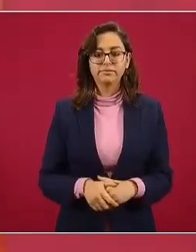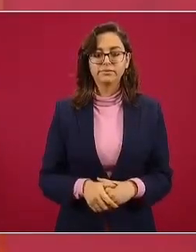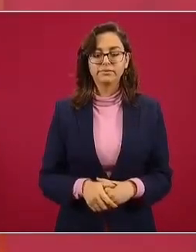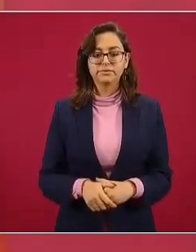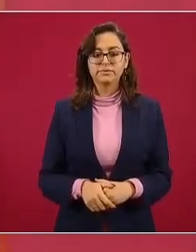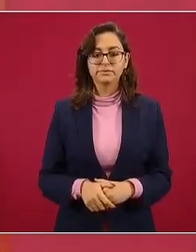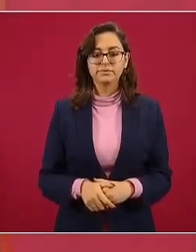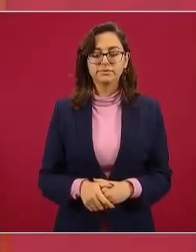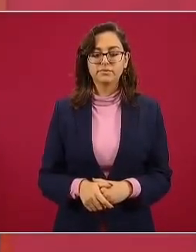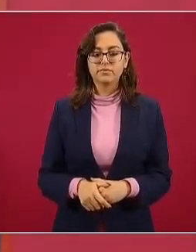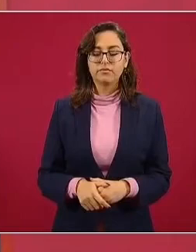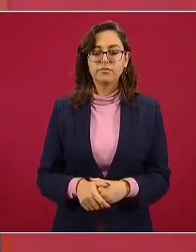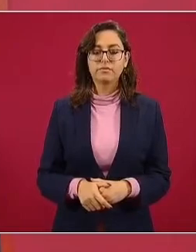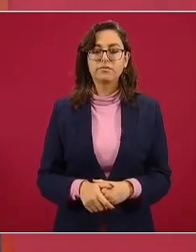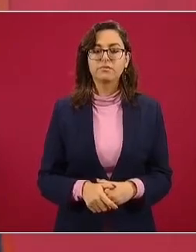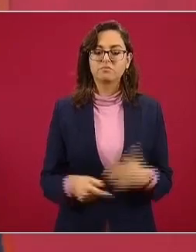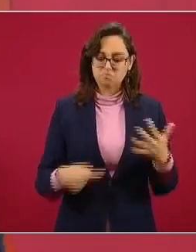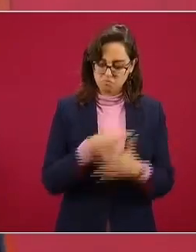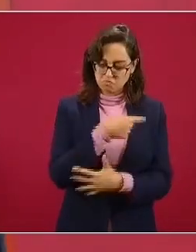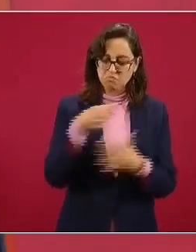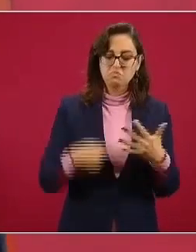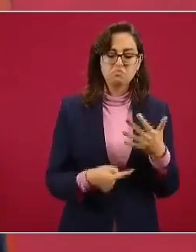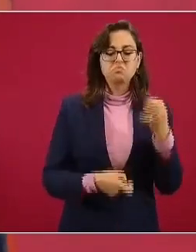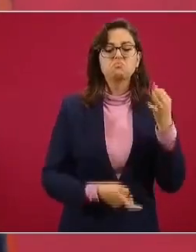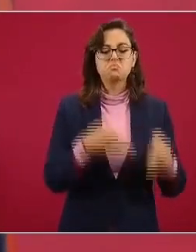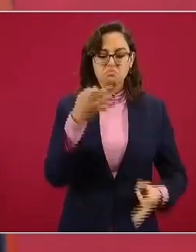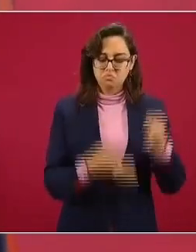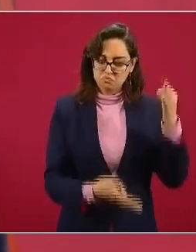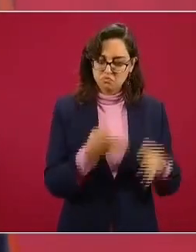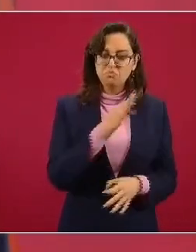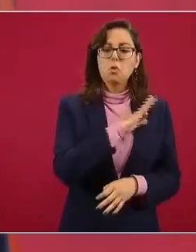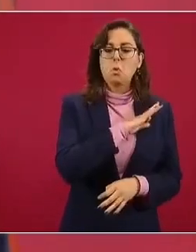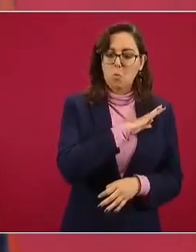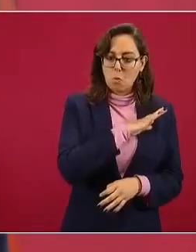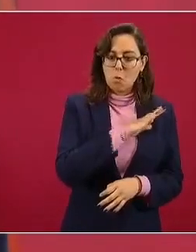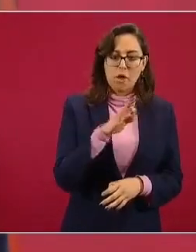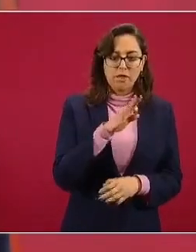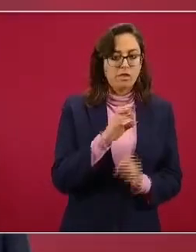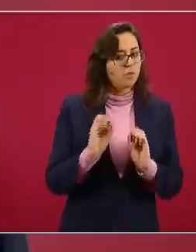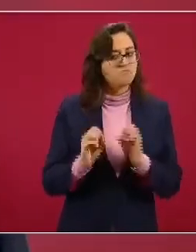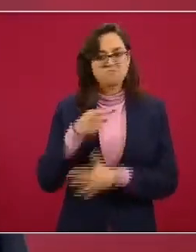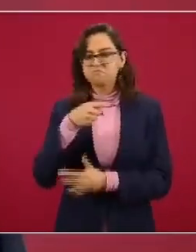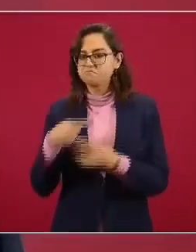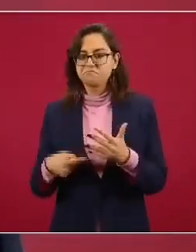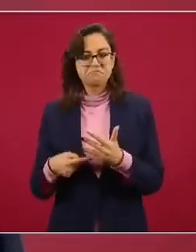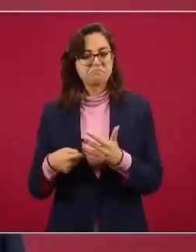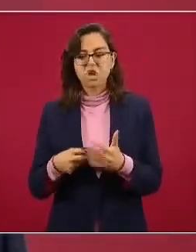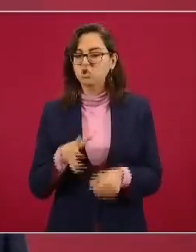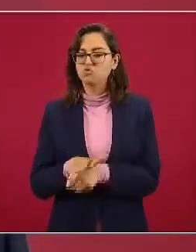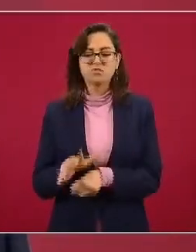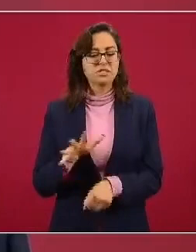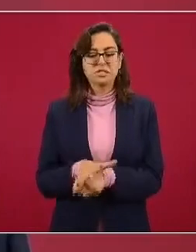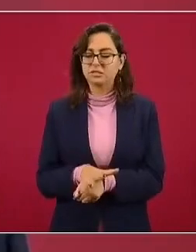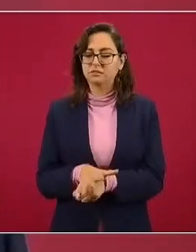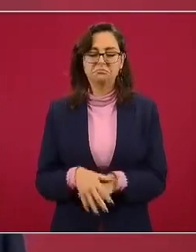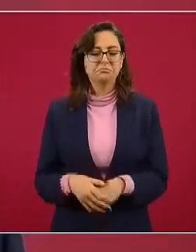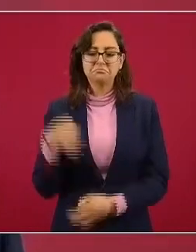si hay elementos para juzgar al general Cienfuegos o no.